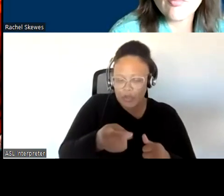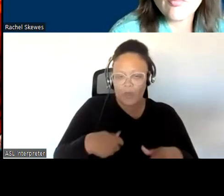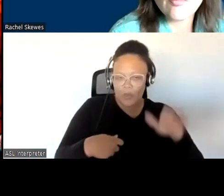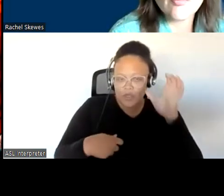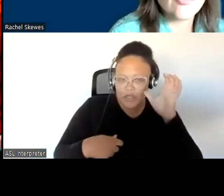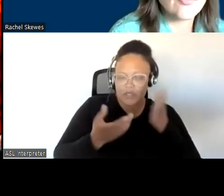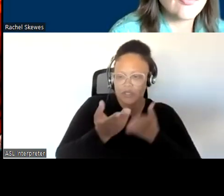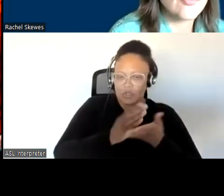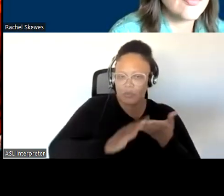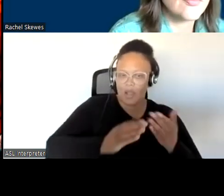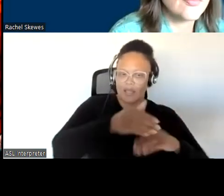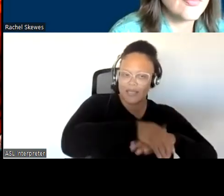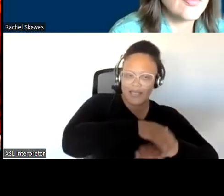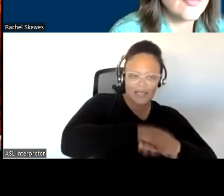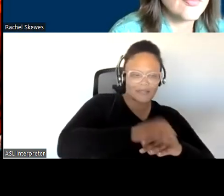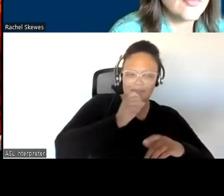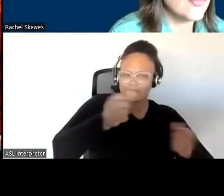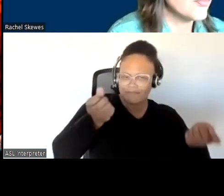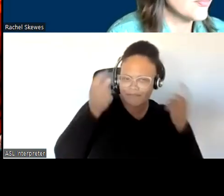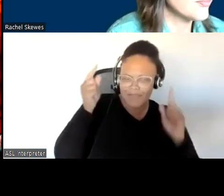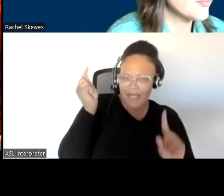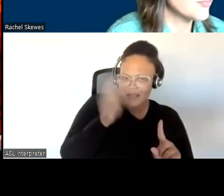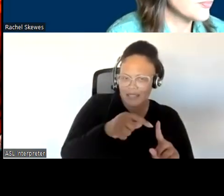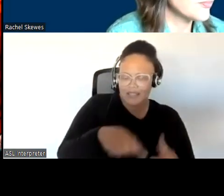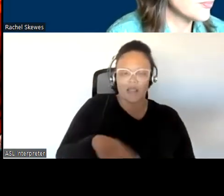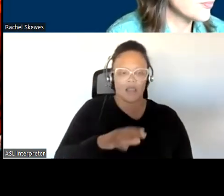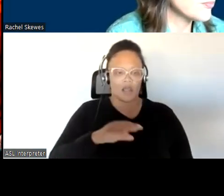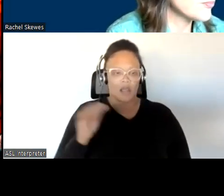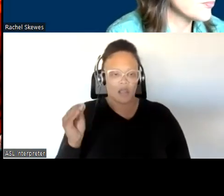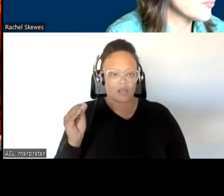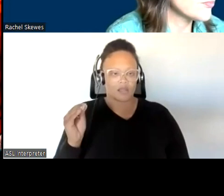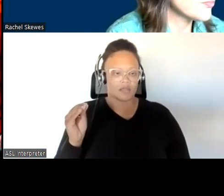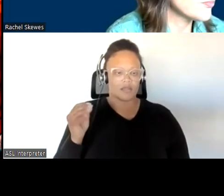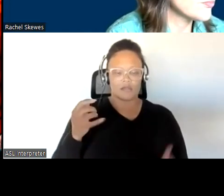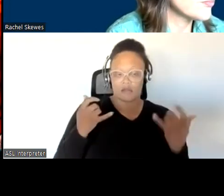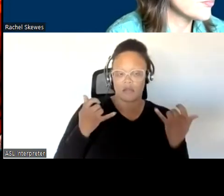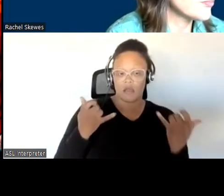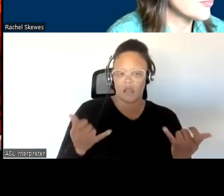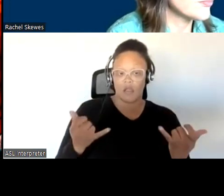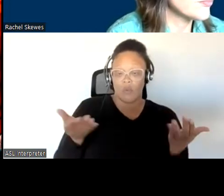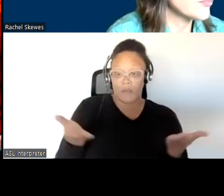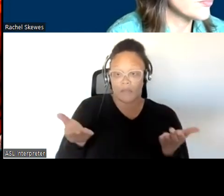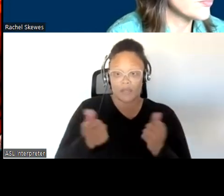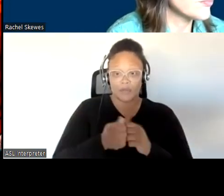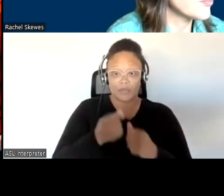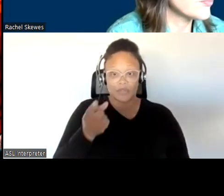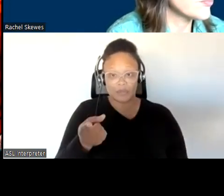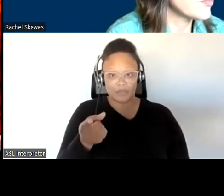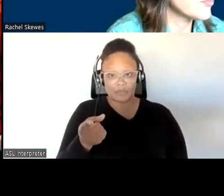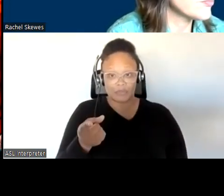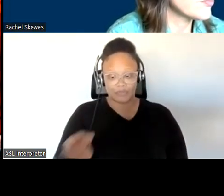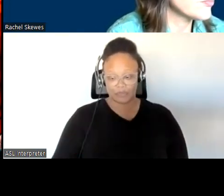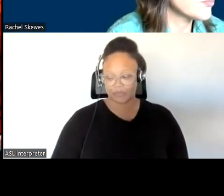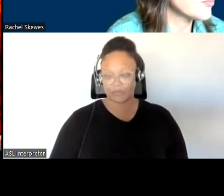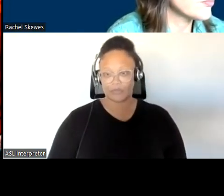pero después no sé cómo le hice y me encontré aquí y ya estoy conectada con ustedes. Pero la pregunta, yo no llené nada de lo que ustedes estaban